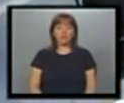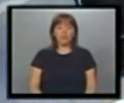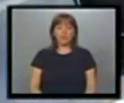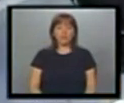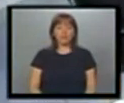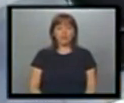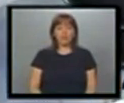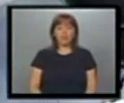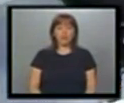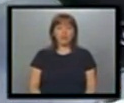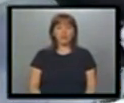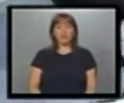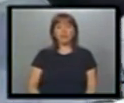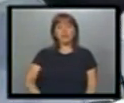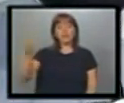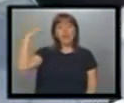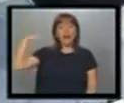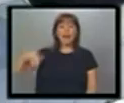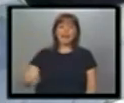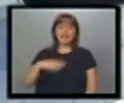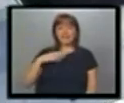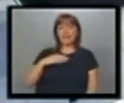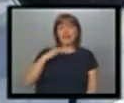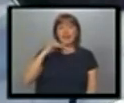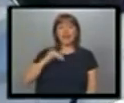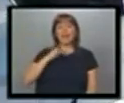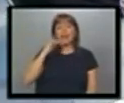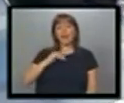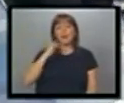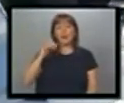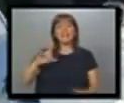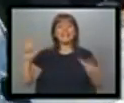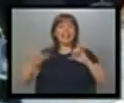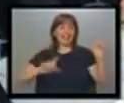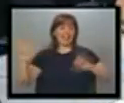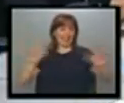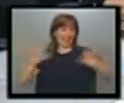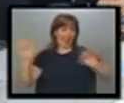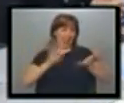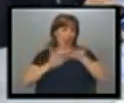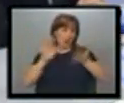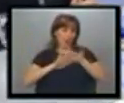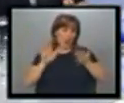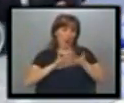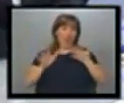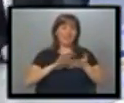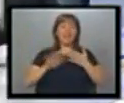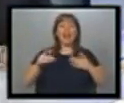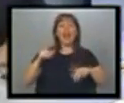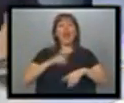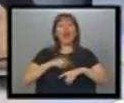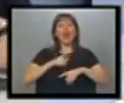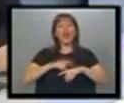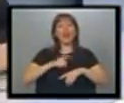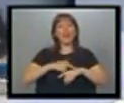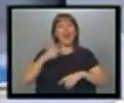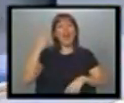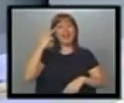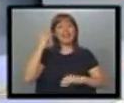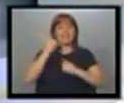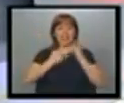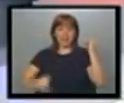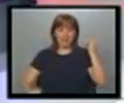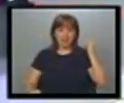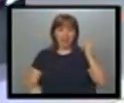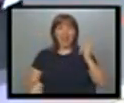Bueno, y ayer, como parte del lanzamiento de la nueva programación, el nuevo Canal 9, a las 18:30 pudimos compartir Zona I, con